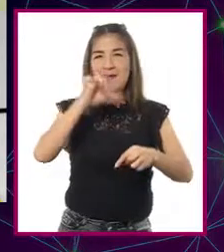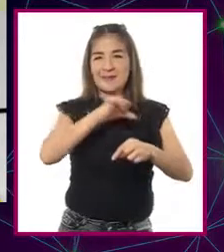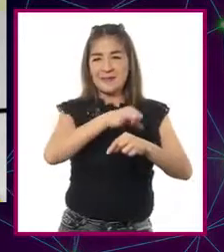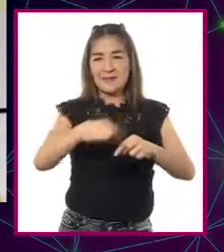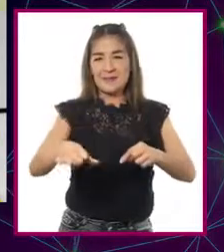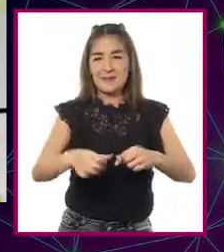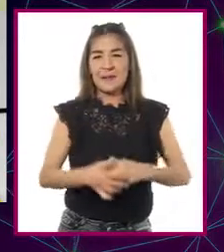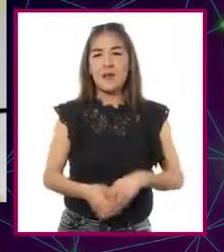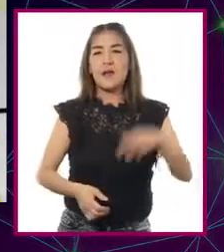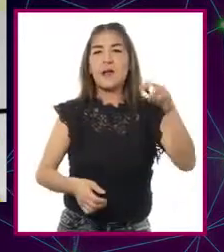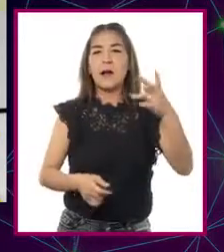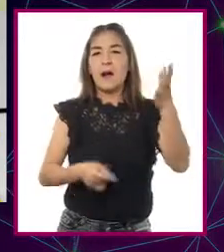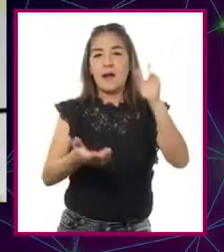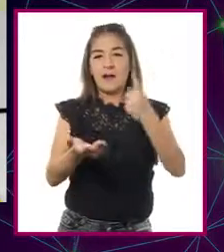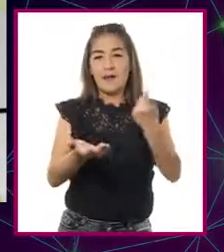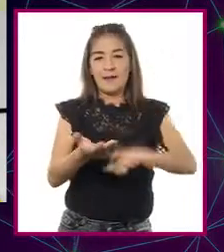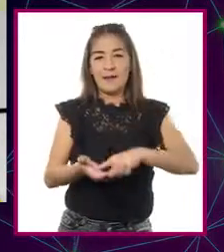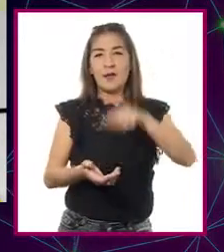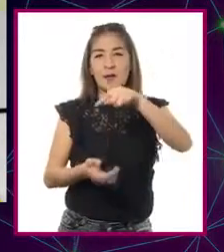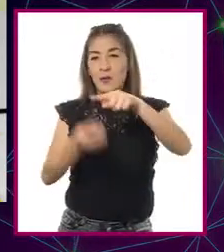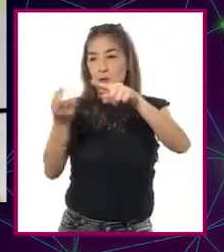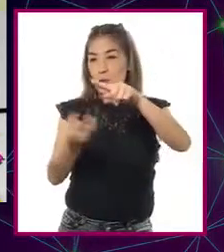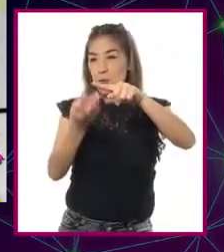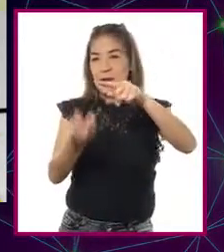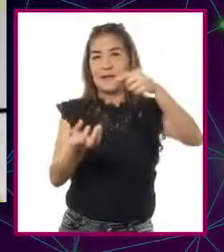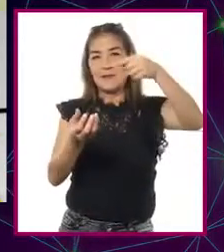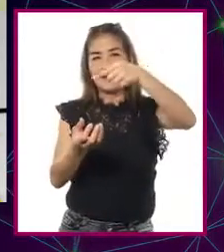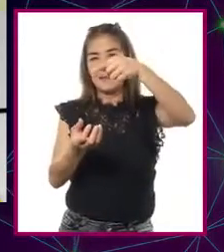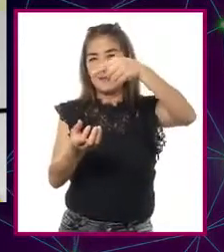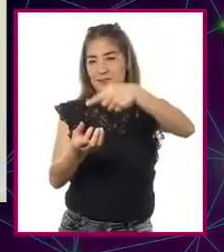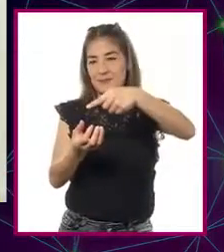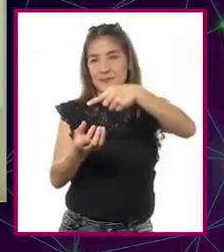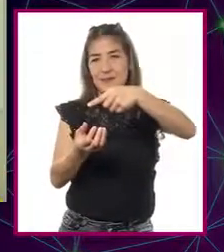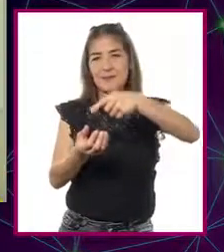y la colocamos sobre la llama.